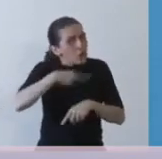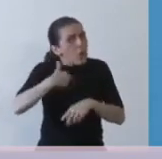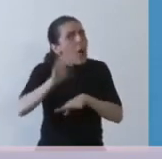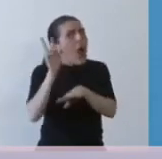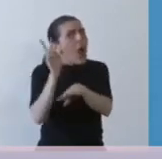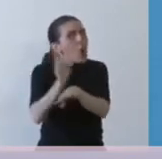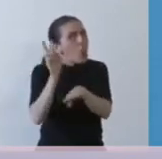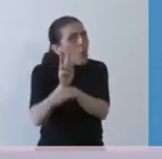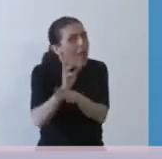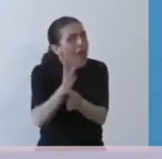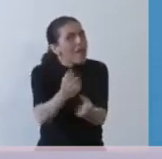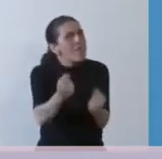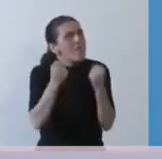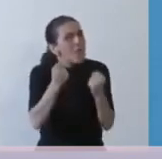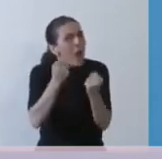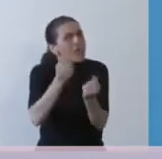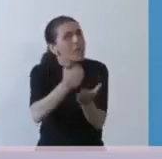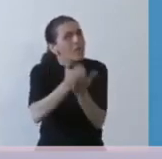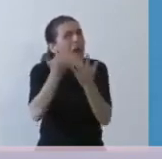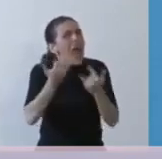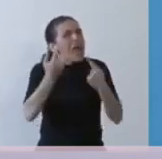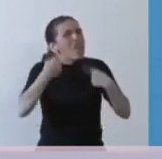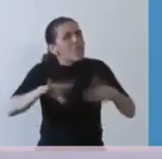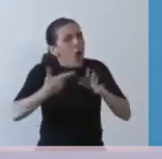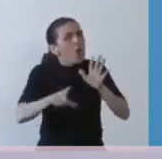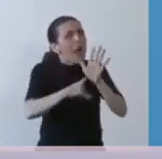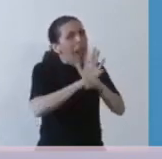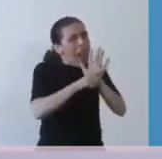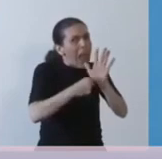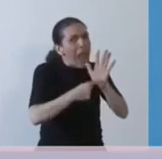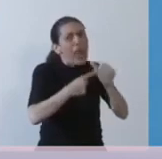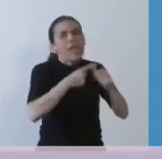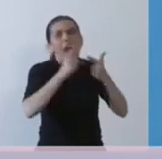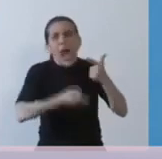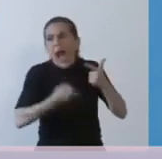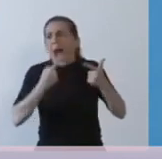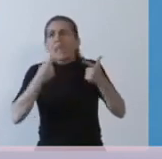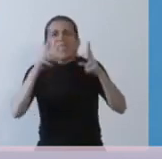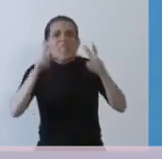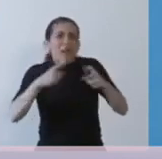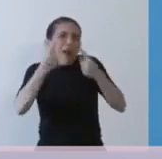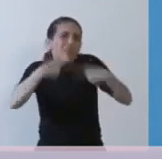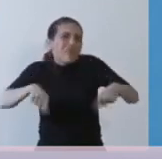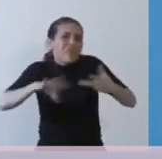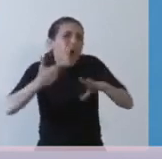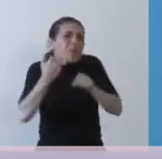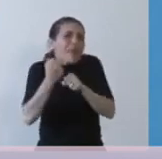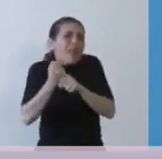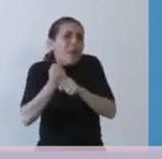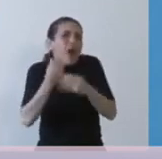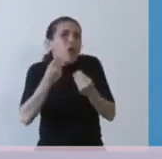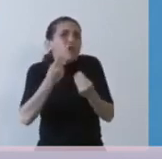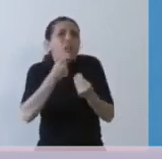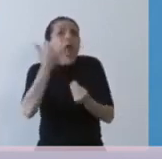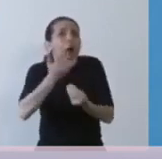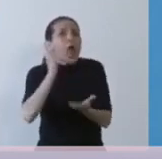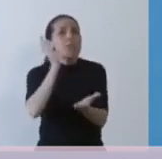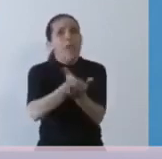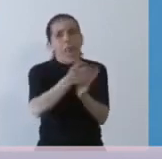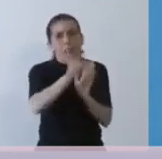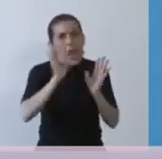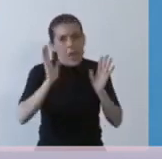el rigor con las herramientas a disposición con la ley de abastecimiento y otros mecanismos que eh se penalicen estas